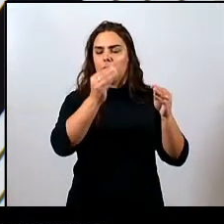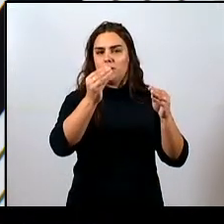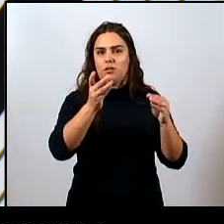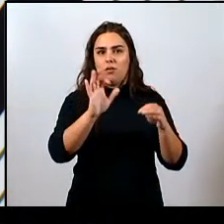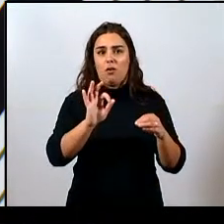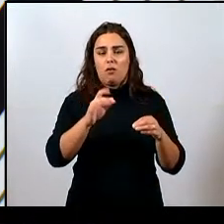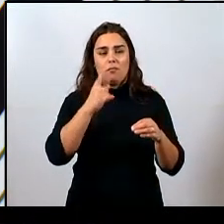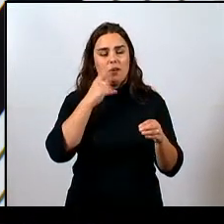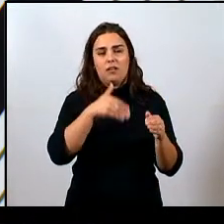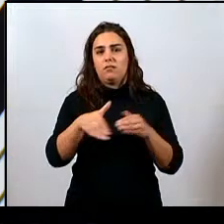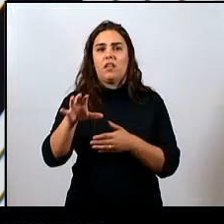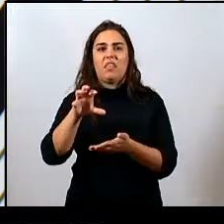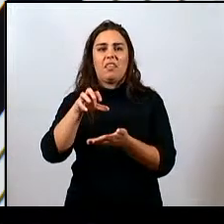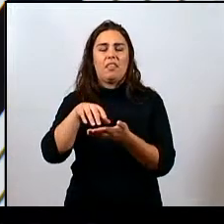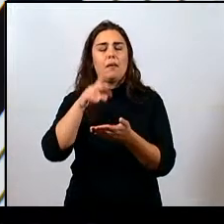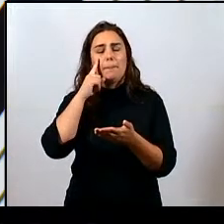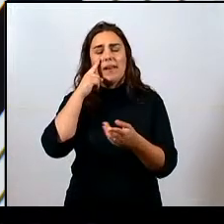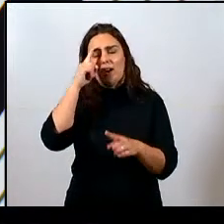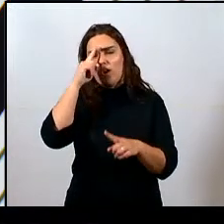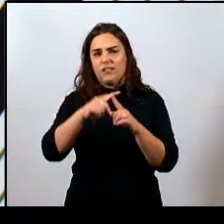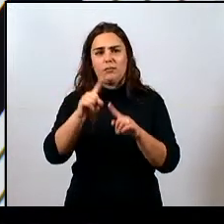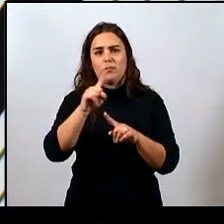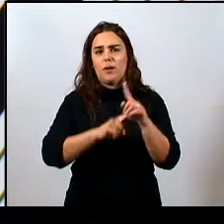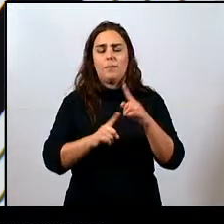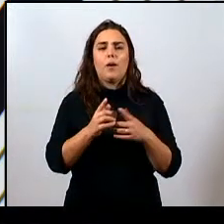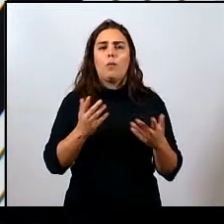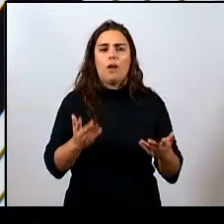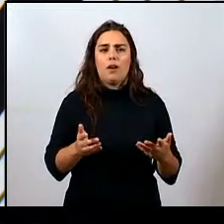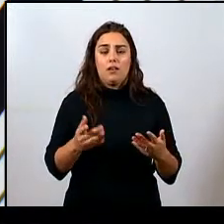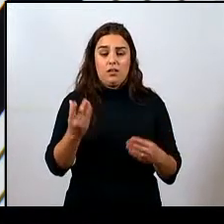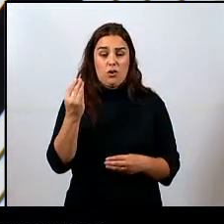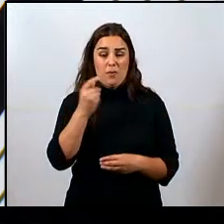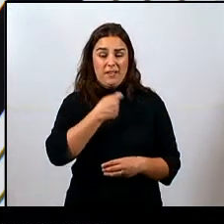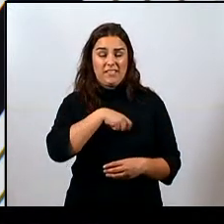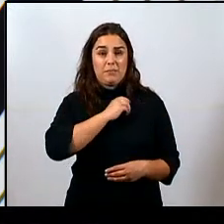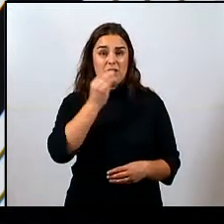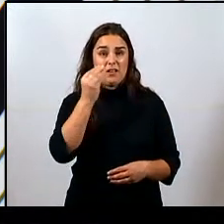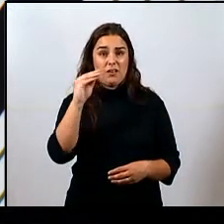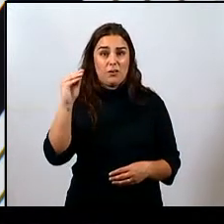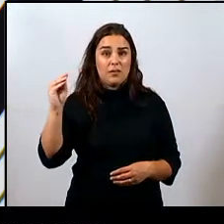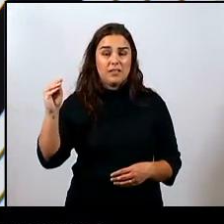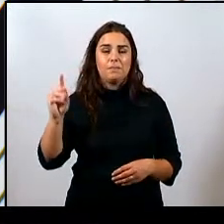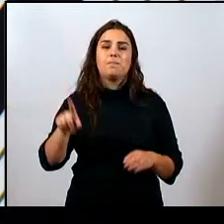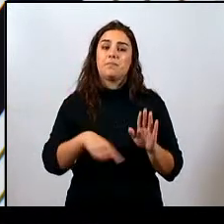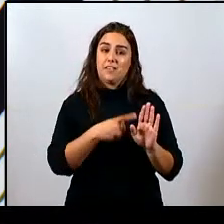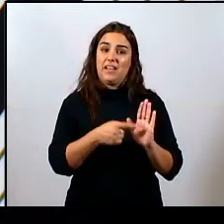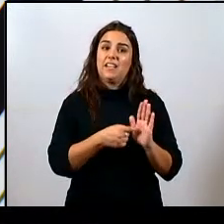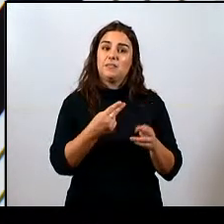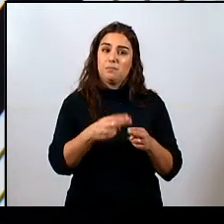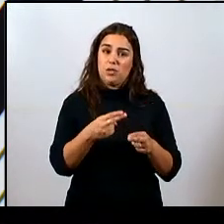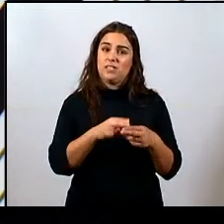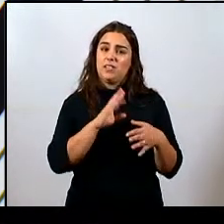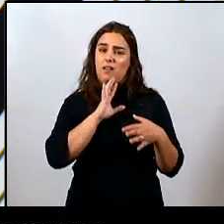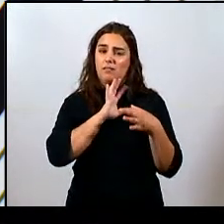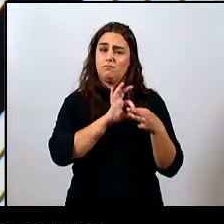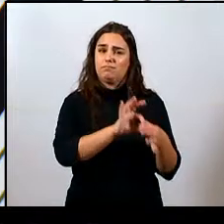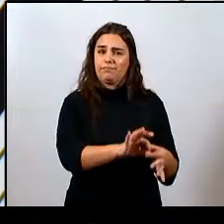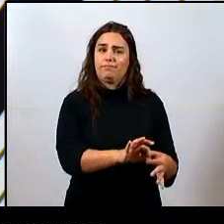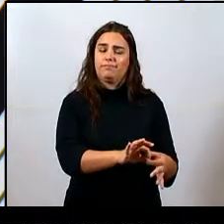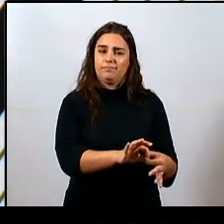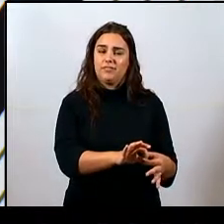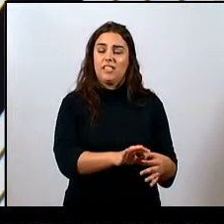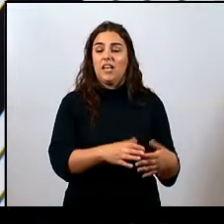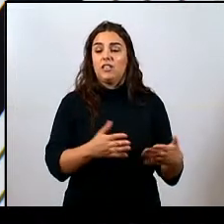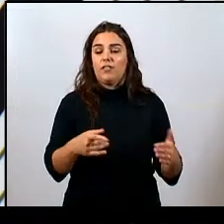centro de los problemas. Y es que los jóvenes en España, cada vez presos de las leyes políticas y de esta